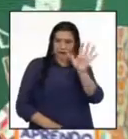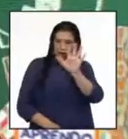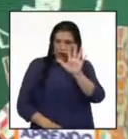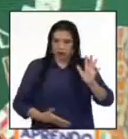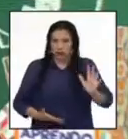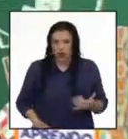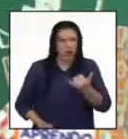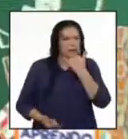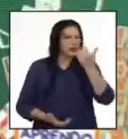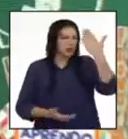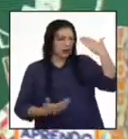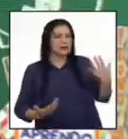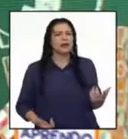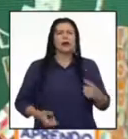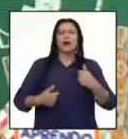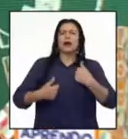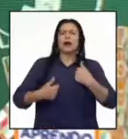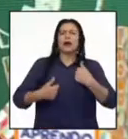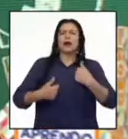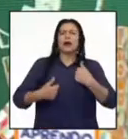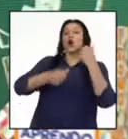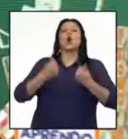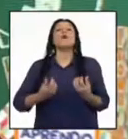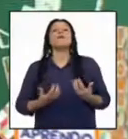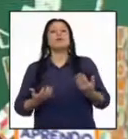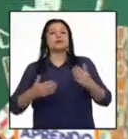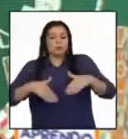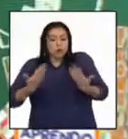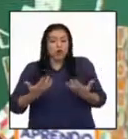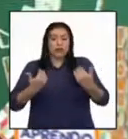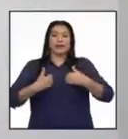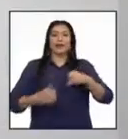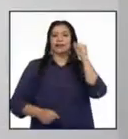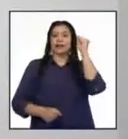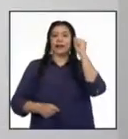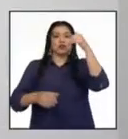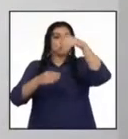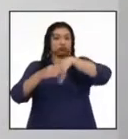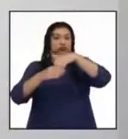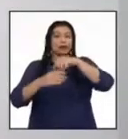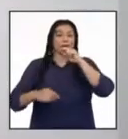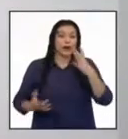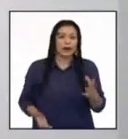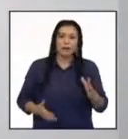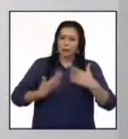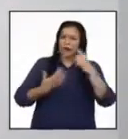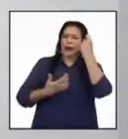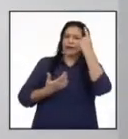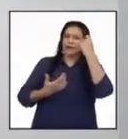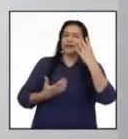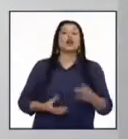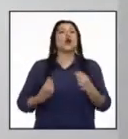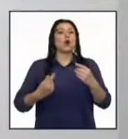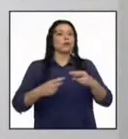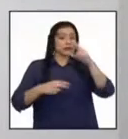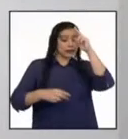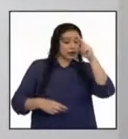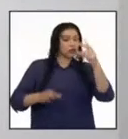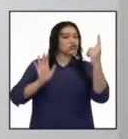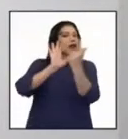1955. ¿Se han preguntado cómo se logró el derecho al sufragio femenino? Para comprender mejor cómo se